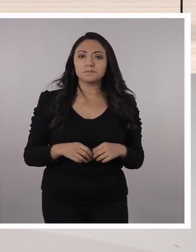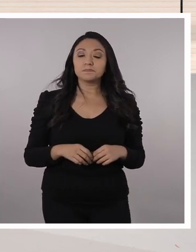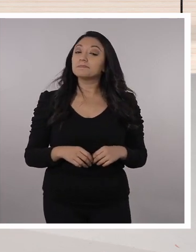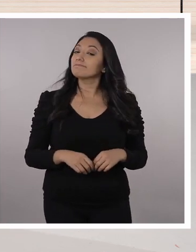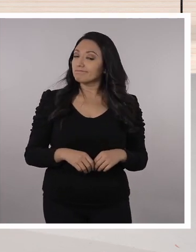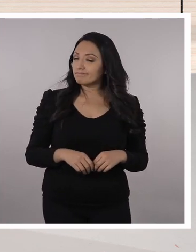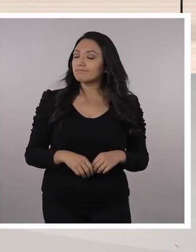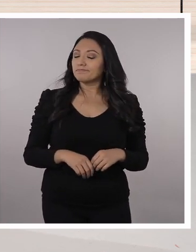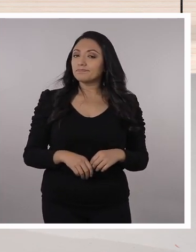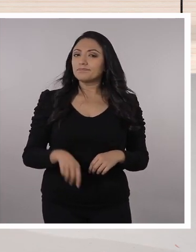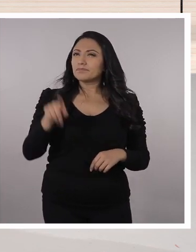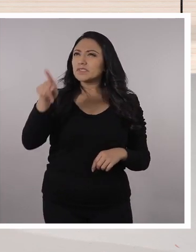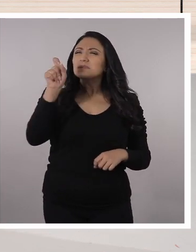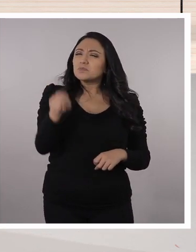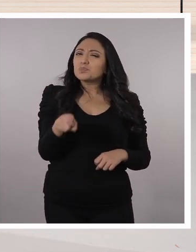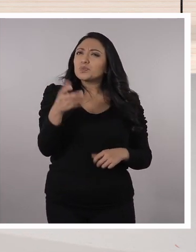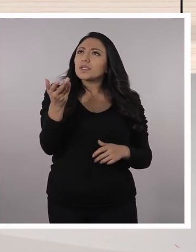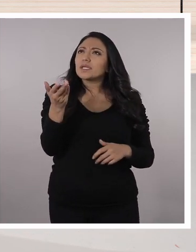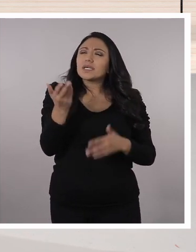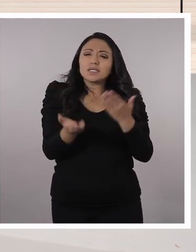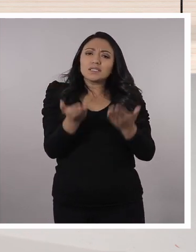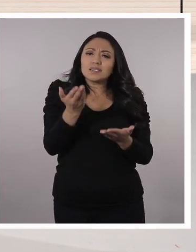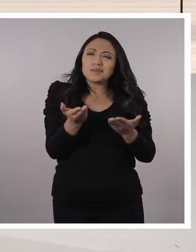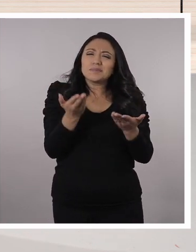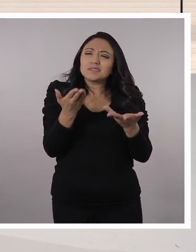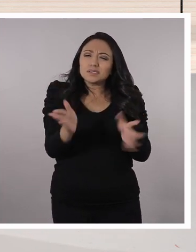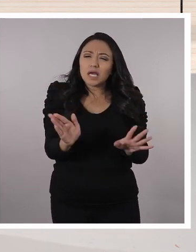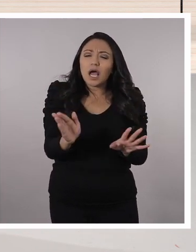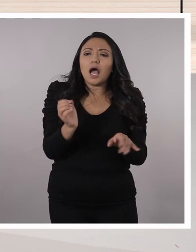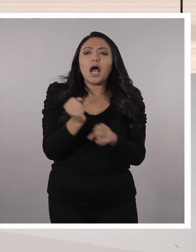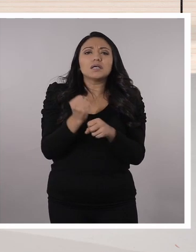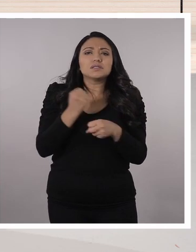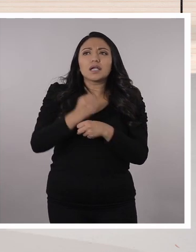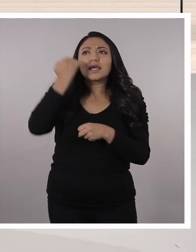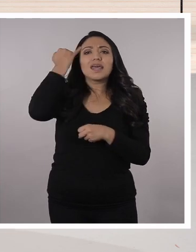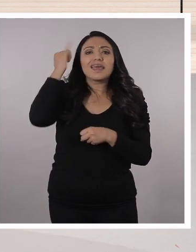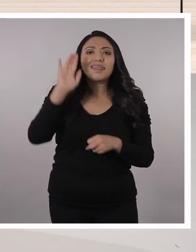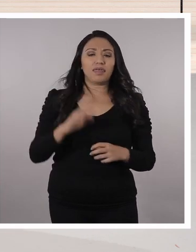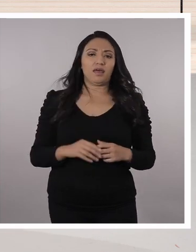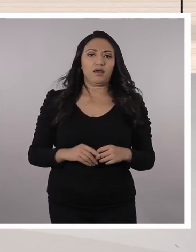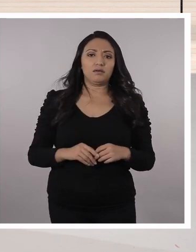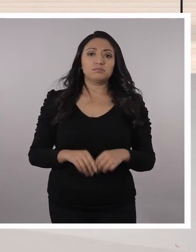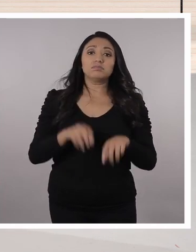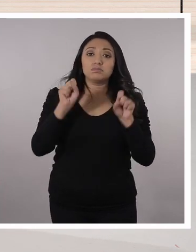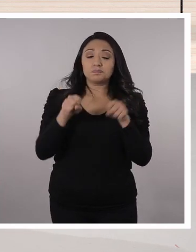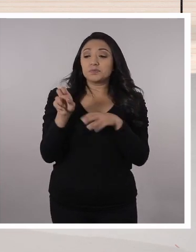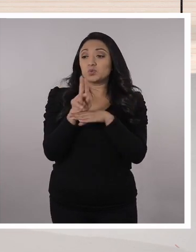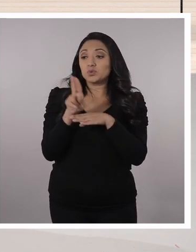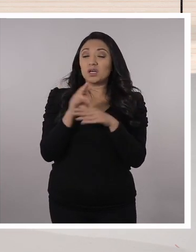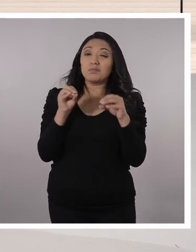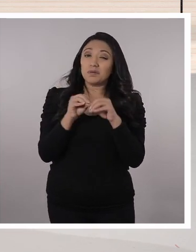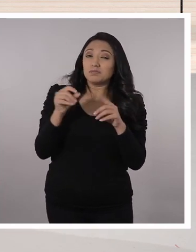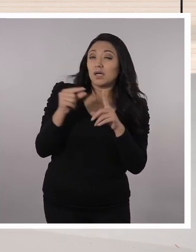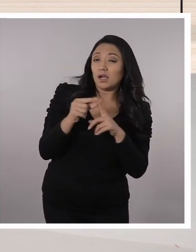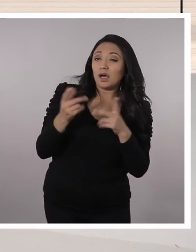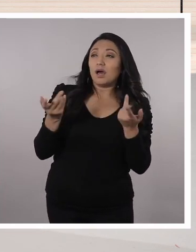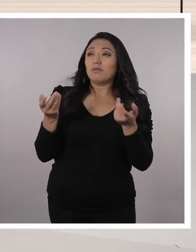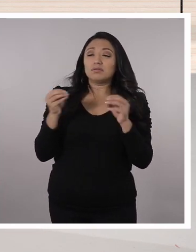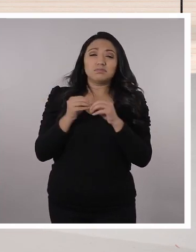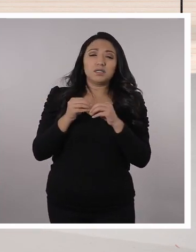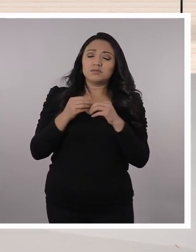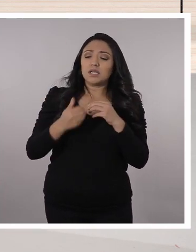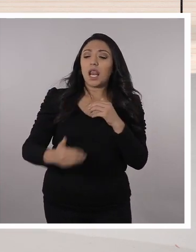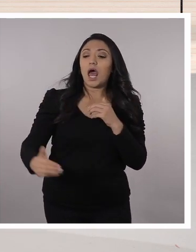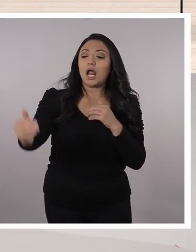democracia. Claro que sí. Ahí podemos nosotros ya desarrollar toda la idea. Podemos utilizar más palabras